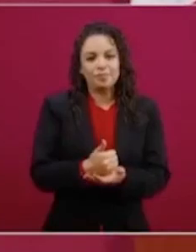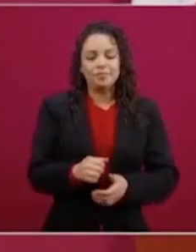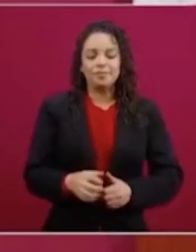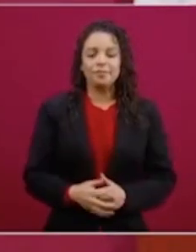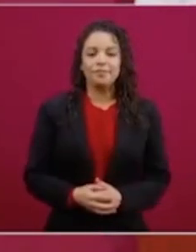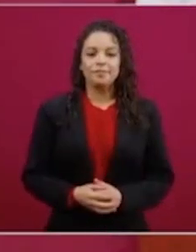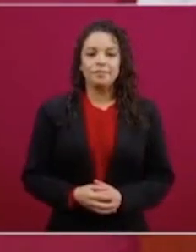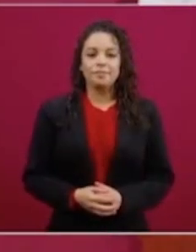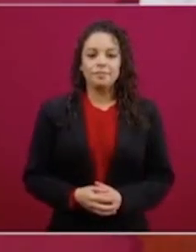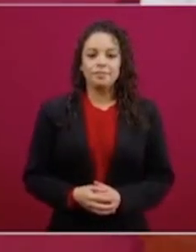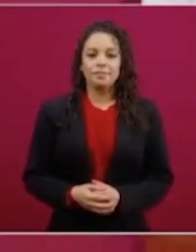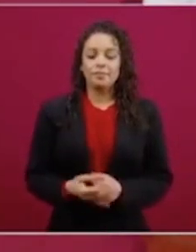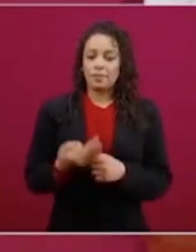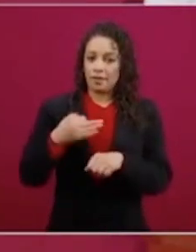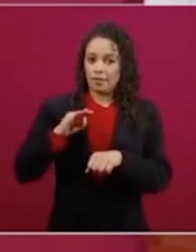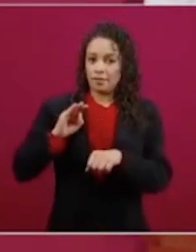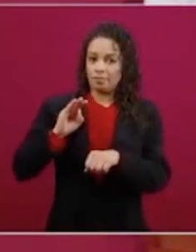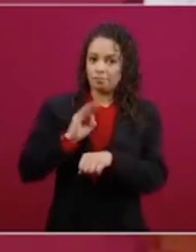se protegió Hacienda,